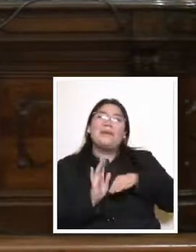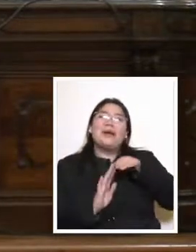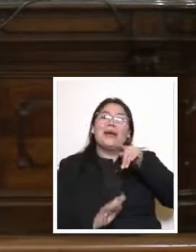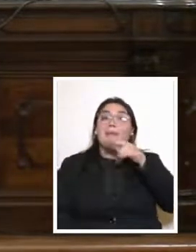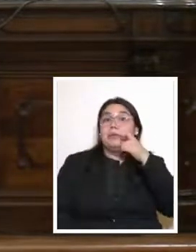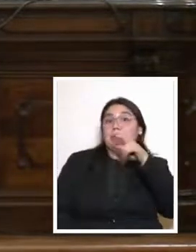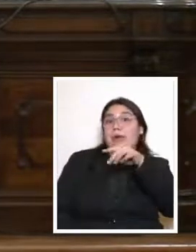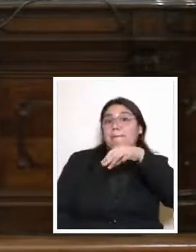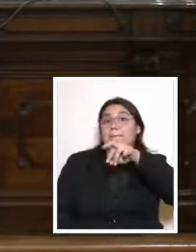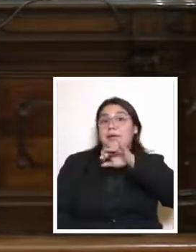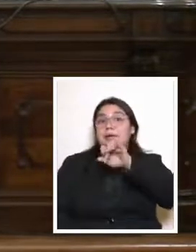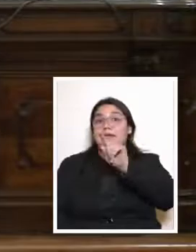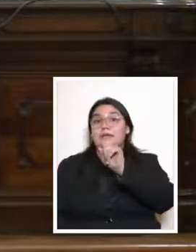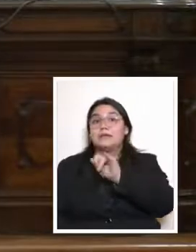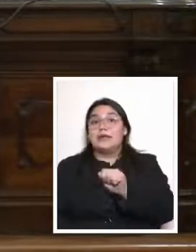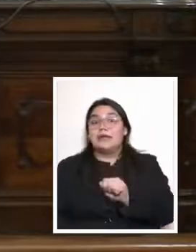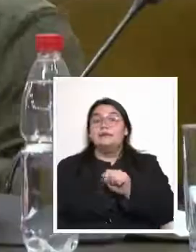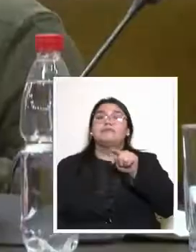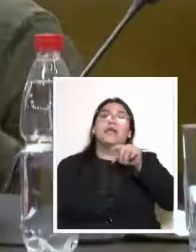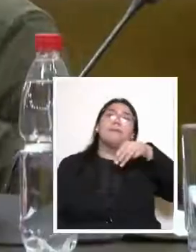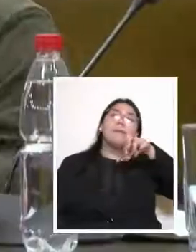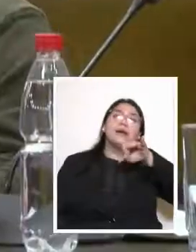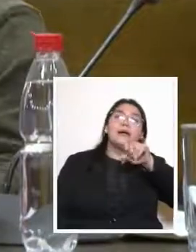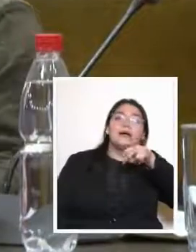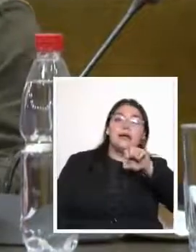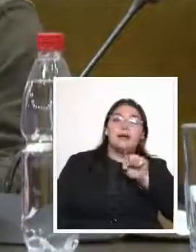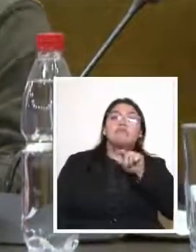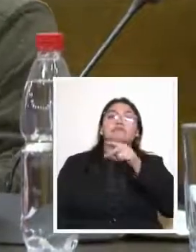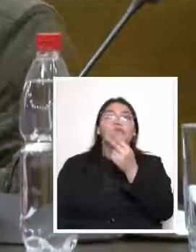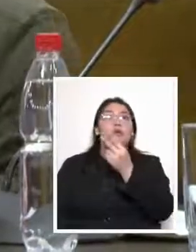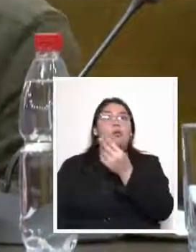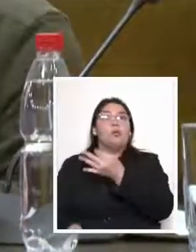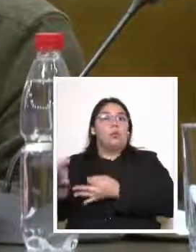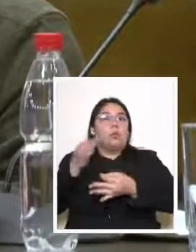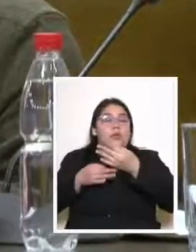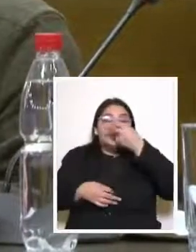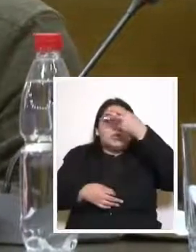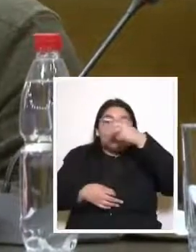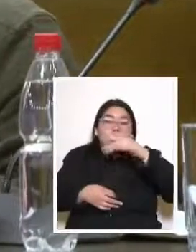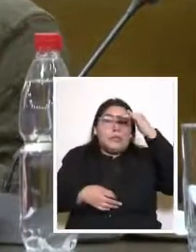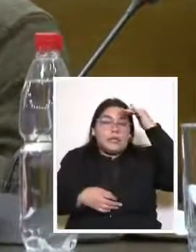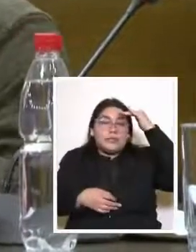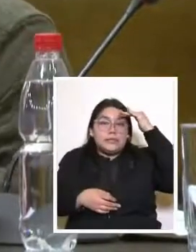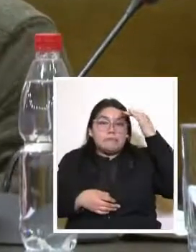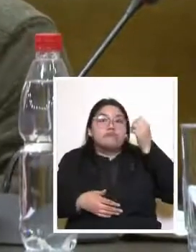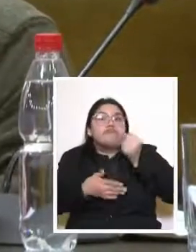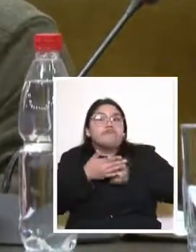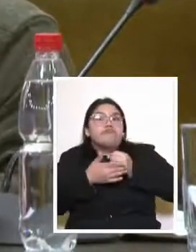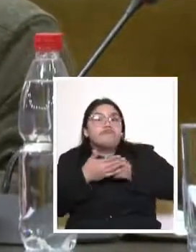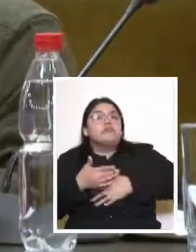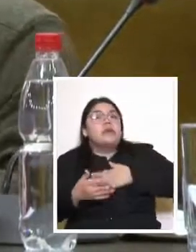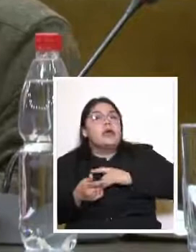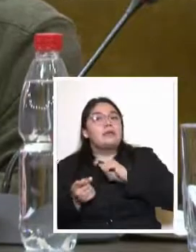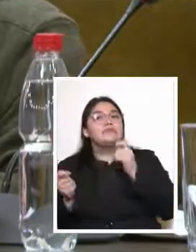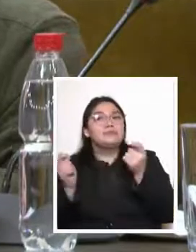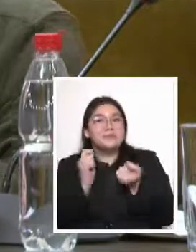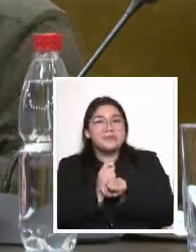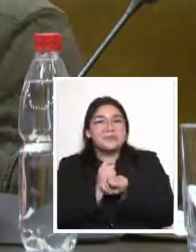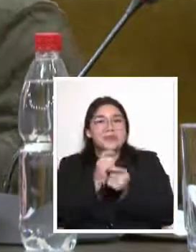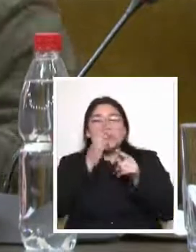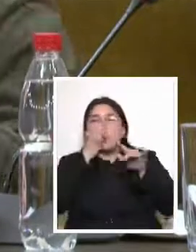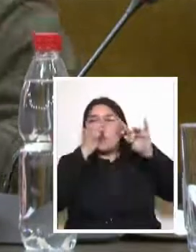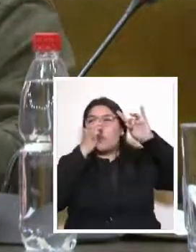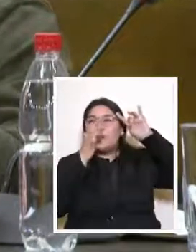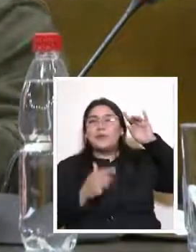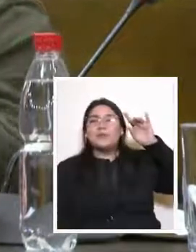Ellas nos cuentan de sus propias innovaciones, su propio empuje por cambiar. Y a mí me recuerda eso, el